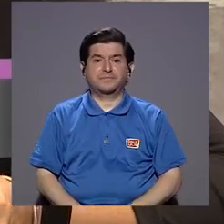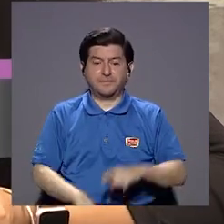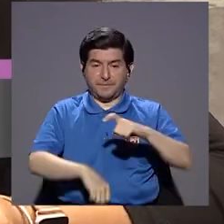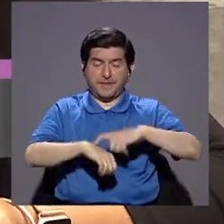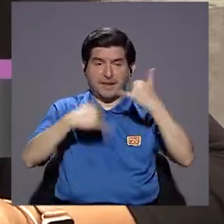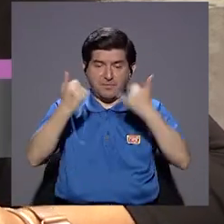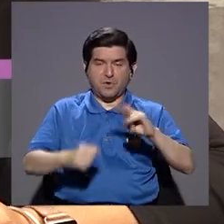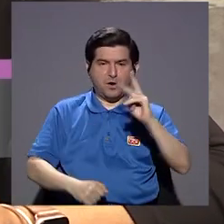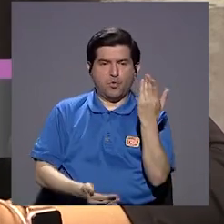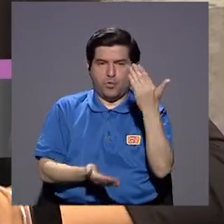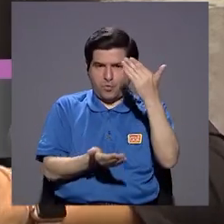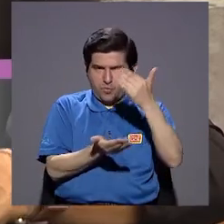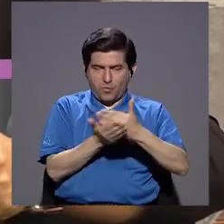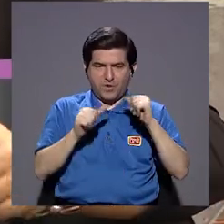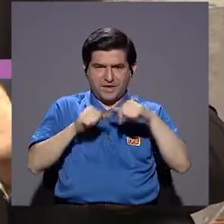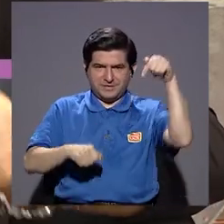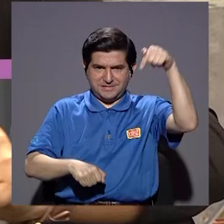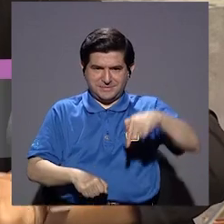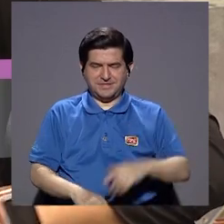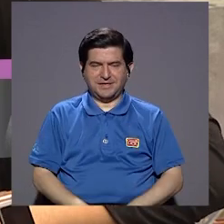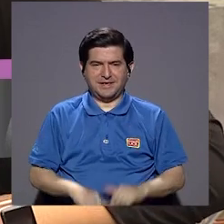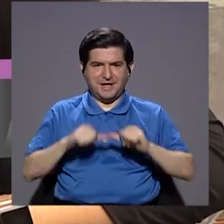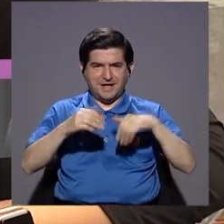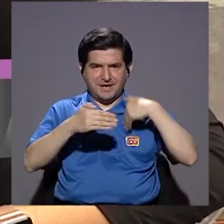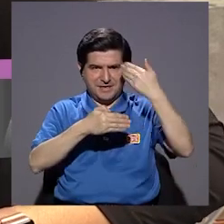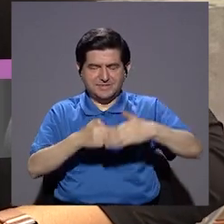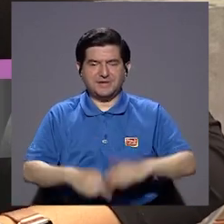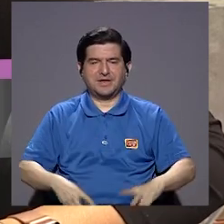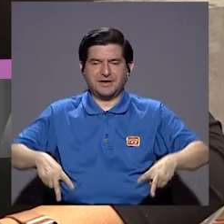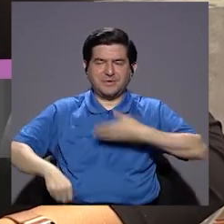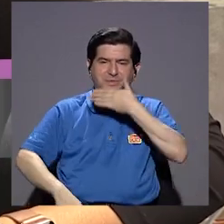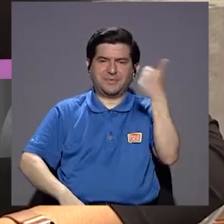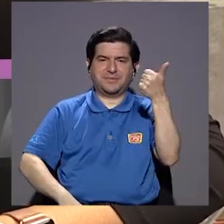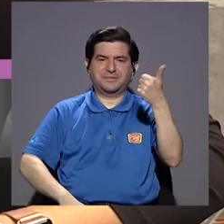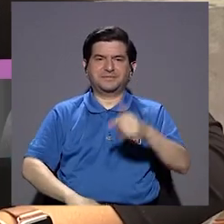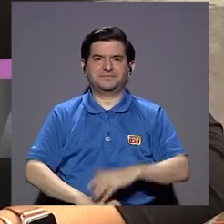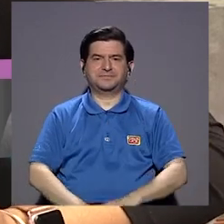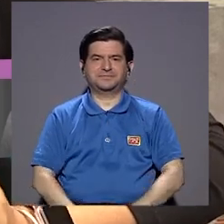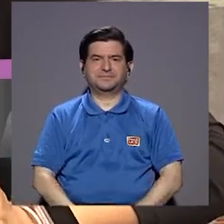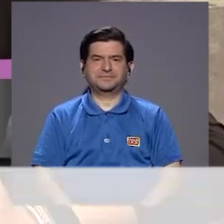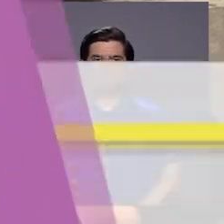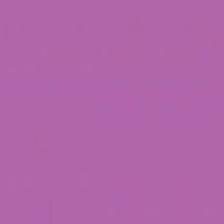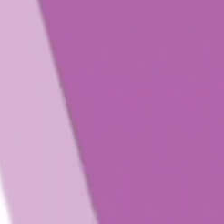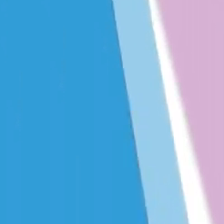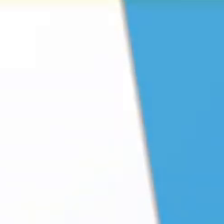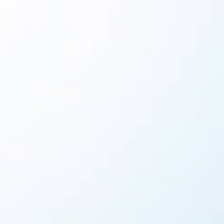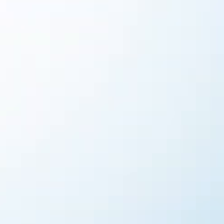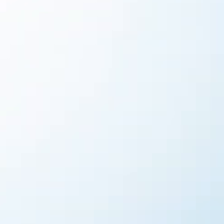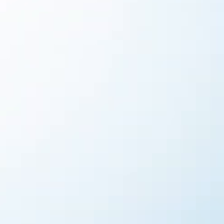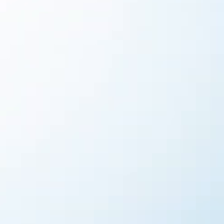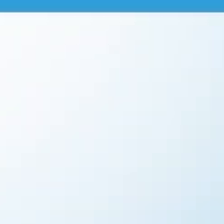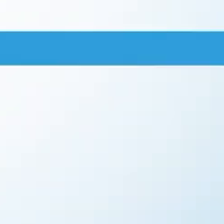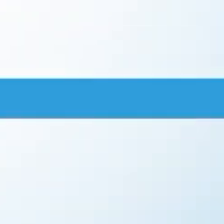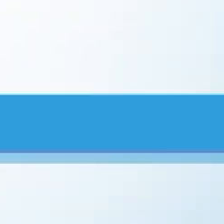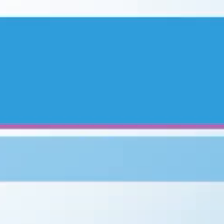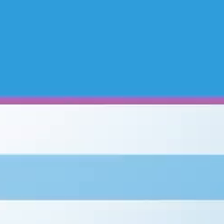Uh-huh. Bueno, es momento de hacer una segunda pausa, quédese con nosotros y ya regresamos con más de Vivir Mejor.